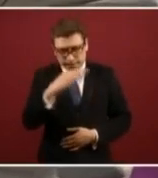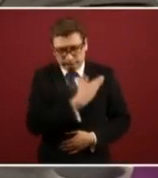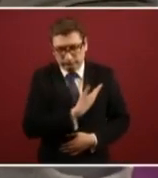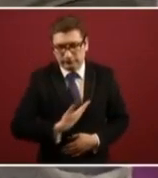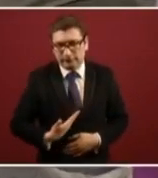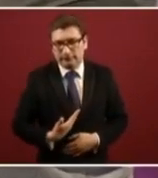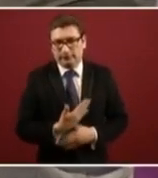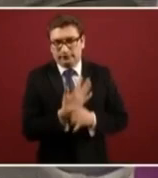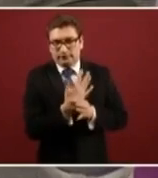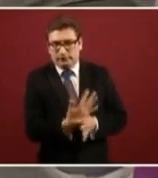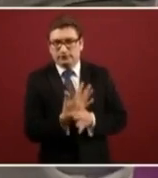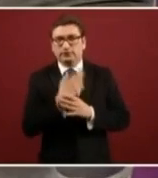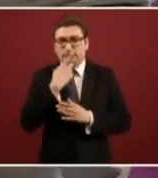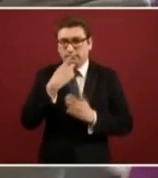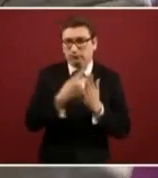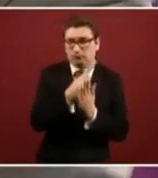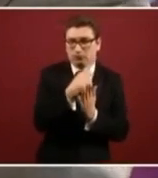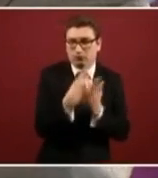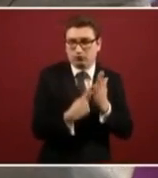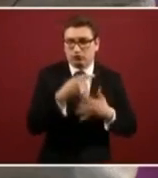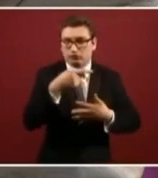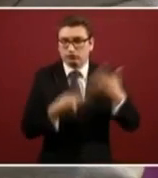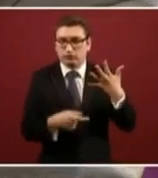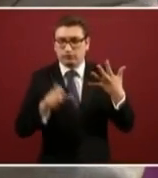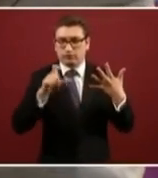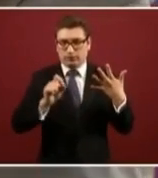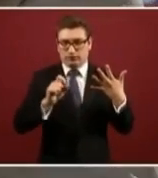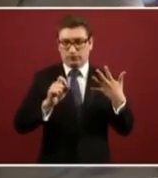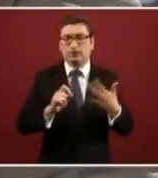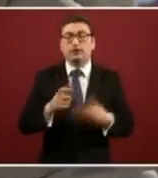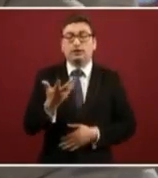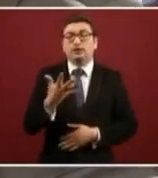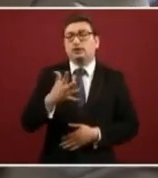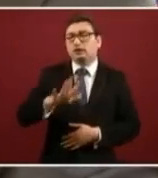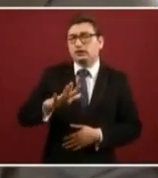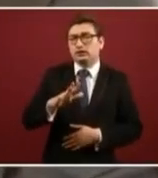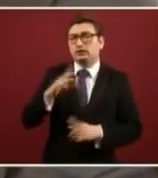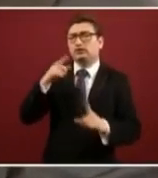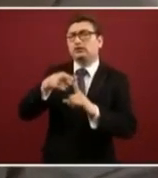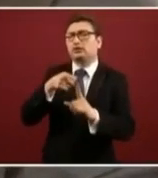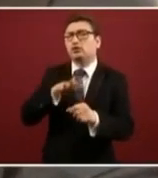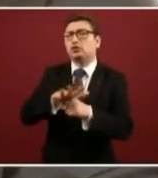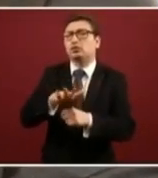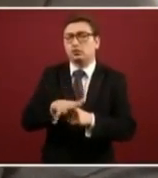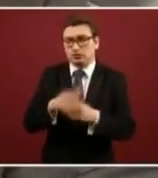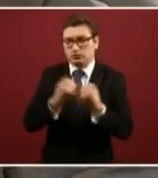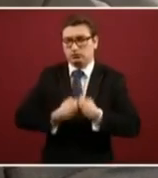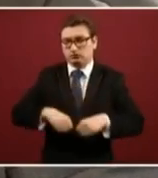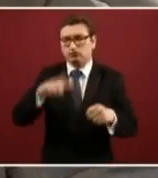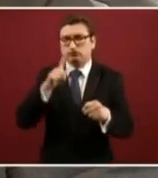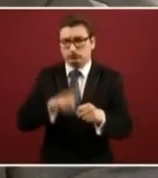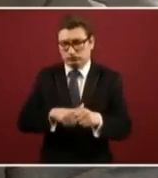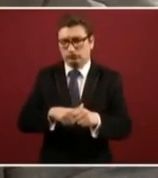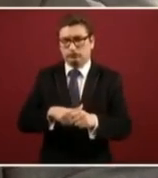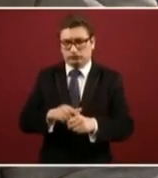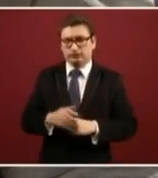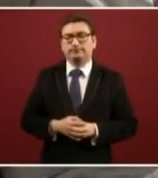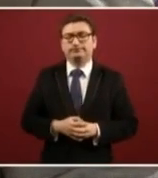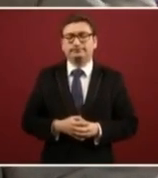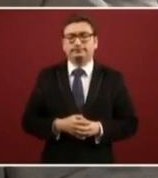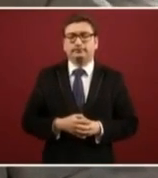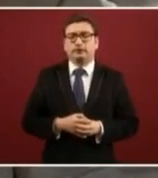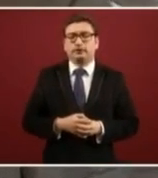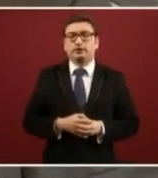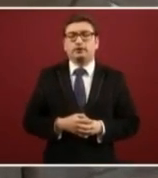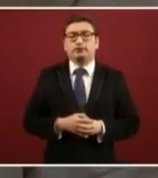un principio 20 programas estratégicos, 10 de los cuales tenían una orientación social y cuyo